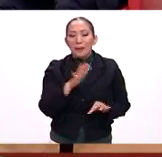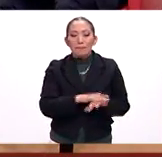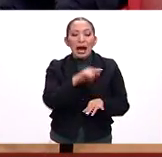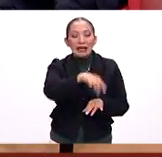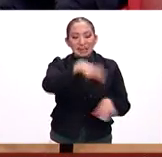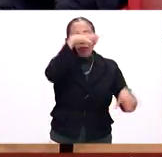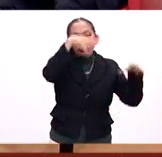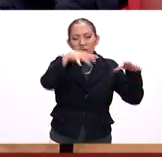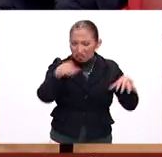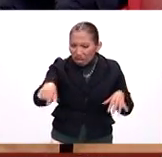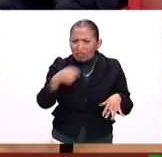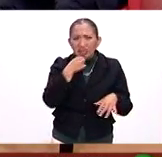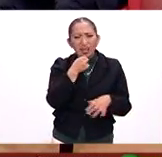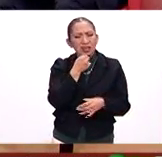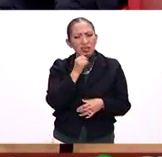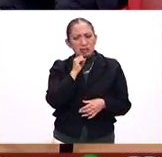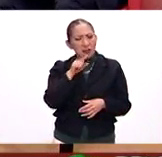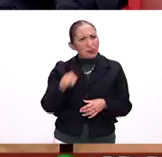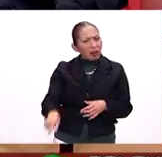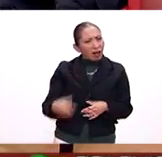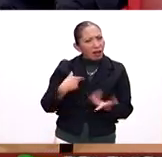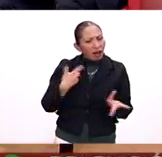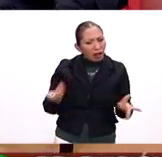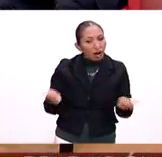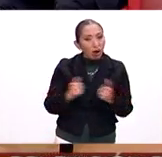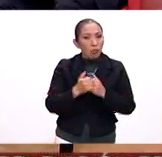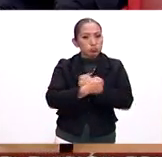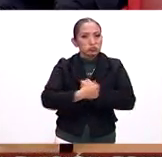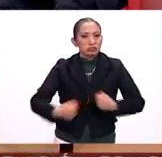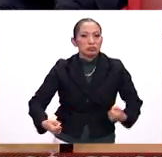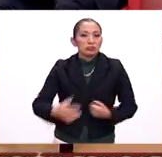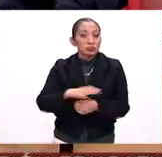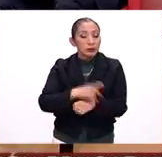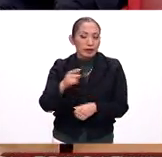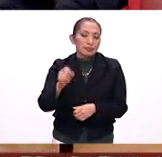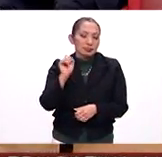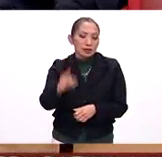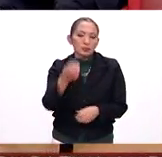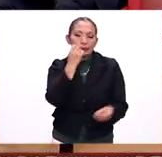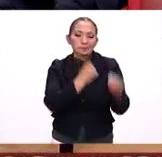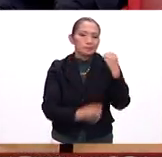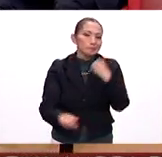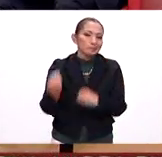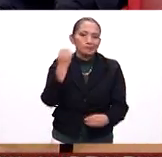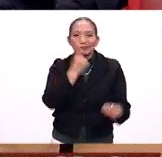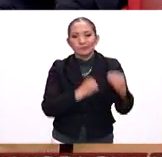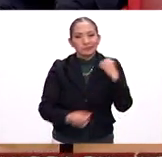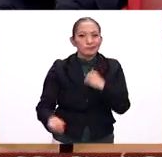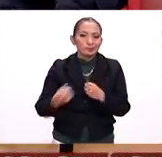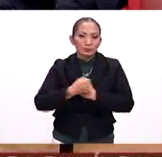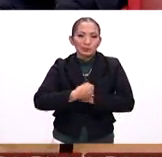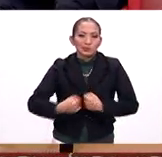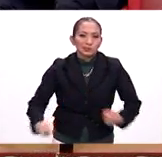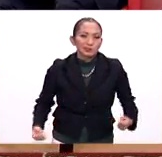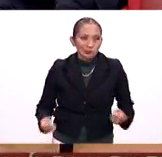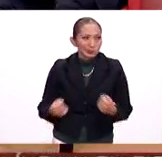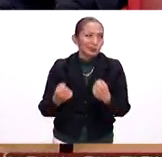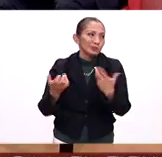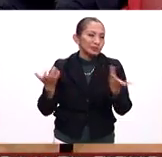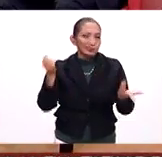al adulto y, repito, asociada según ellos con el sobrepeso y obesidad. ¿Por qué? Pues porque tenemos niños obesos que